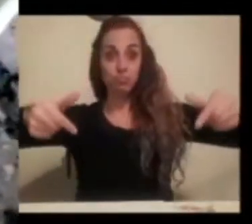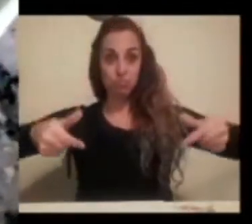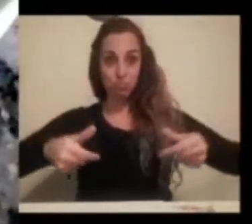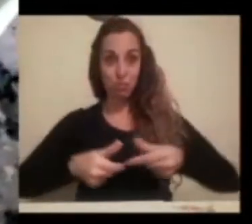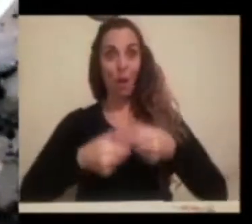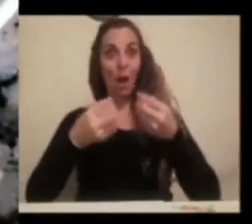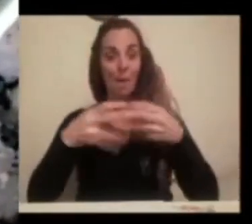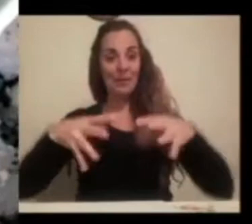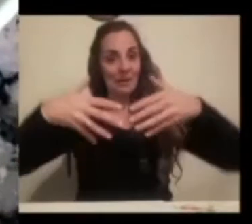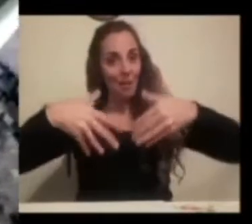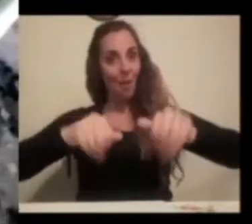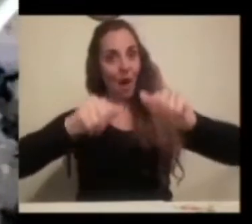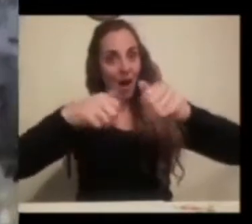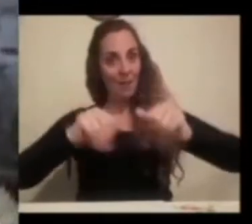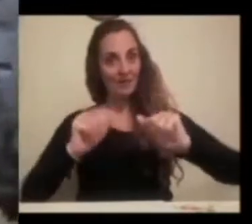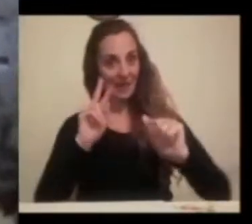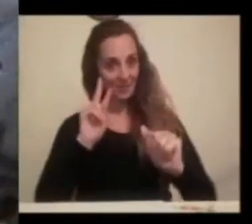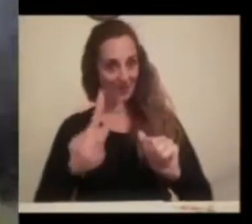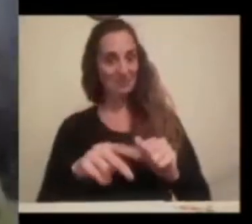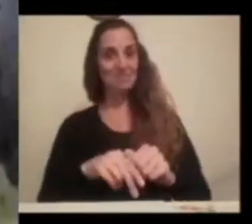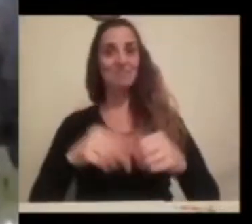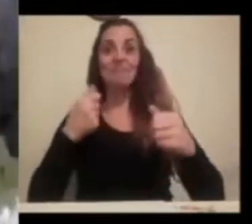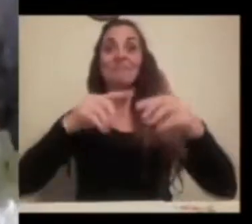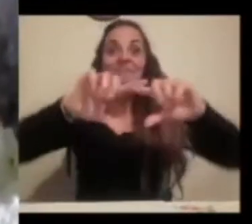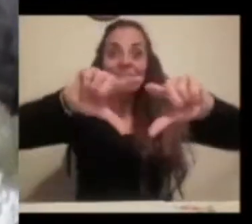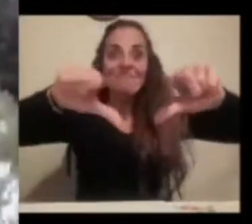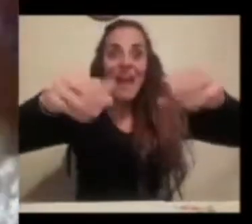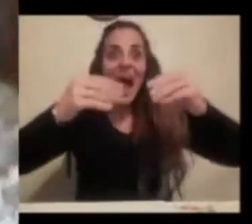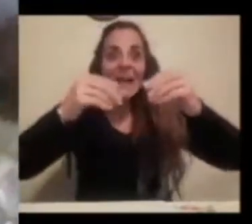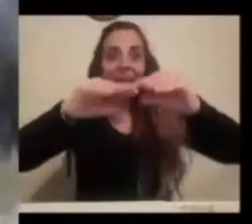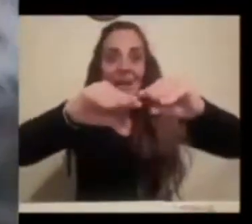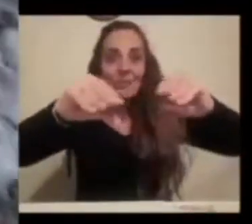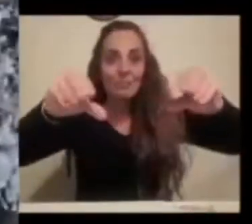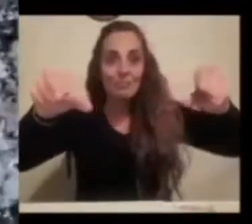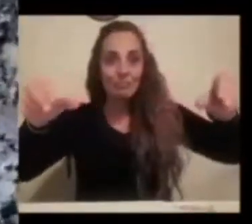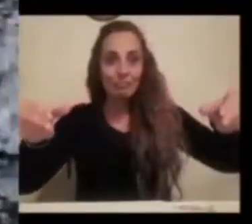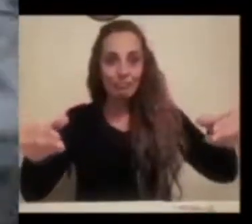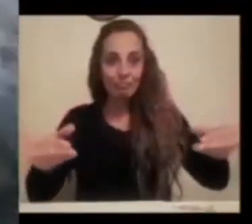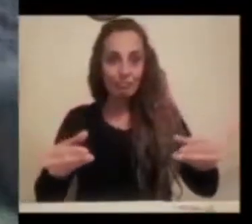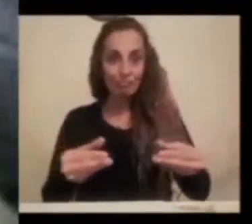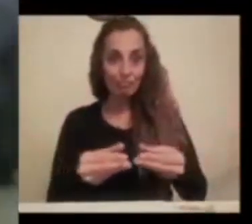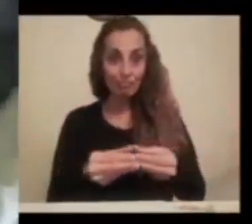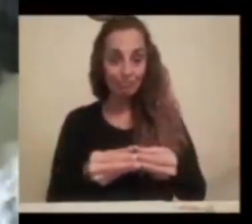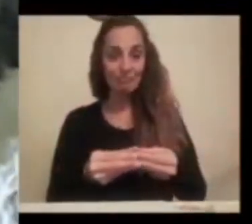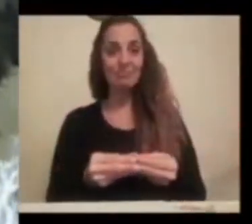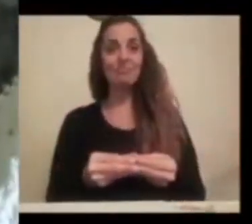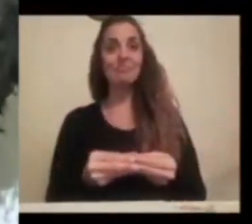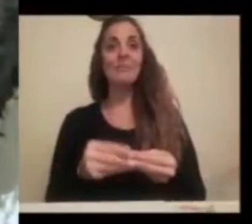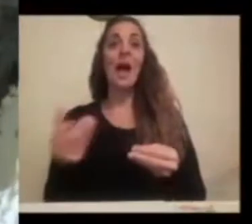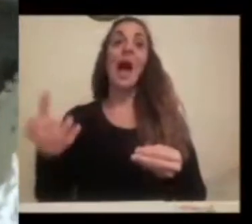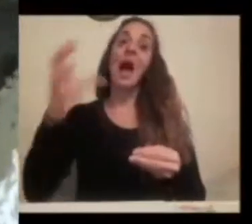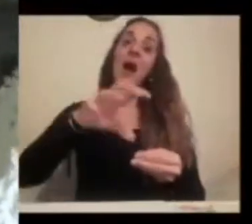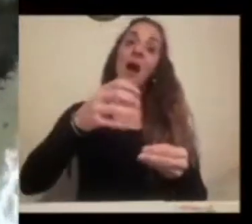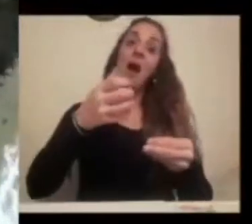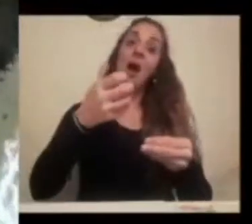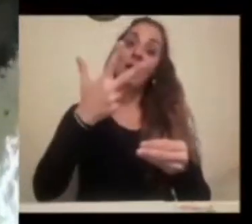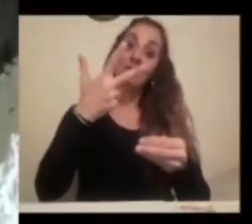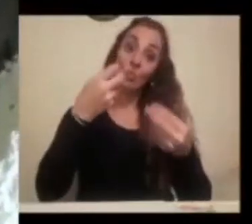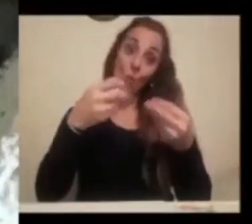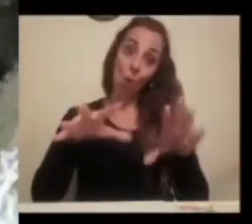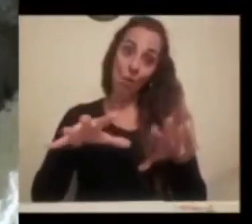a amasar. Ahora les muestro. La harina, acá en corona, vamos a poner los huevos,